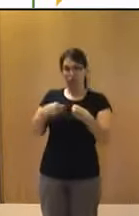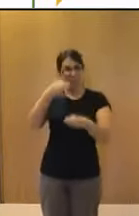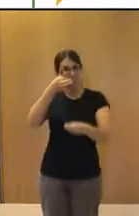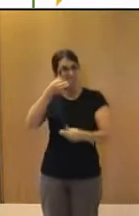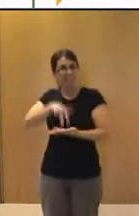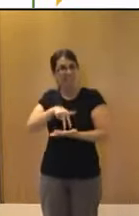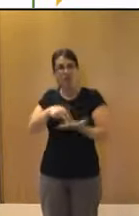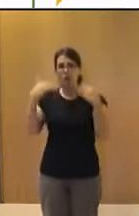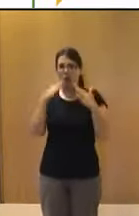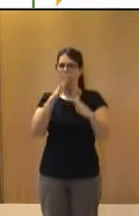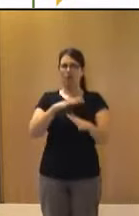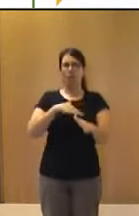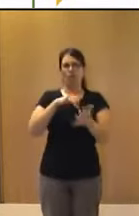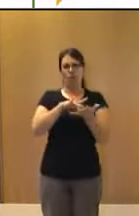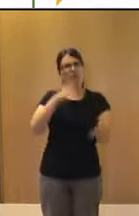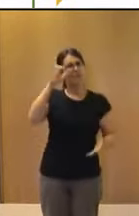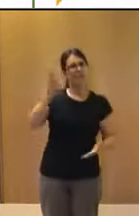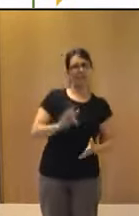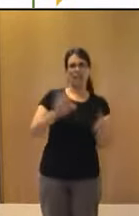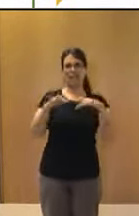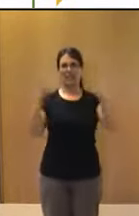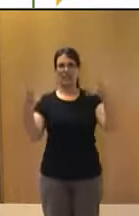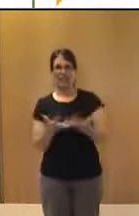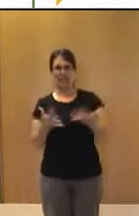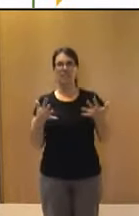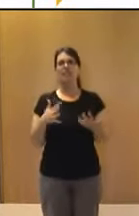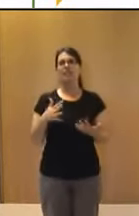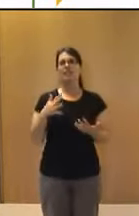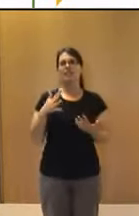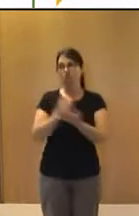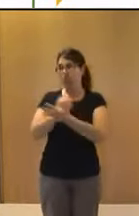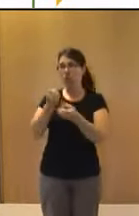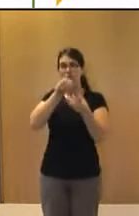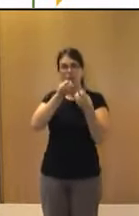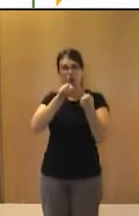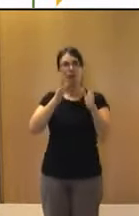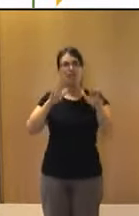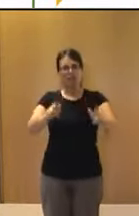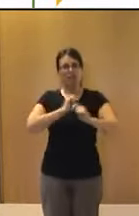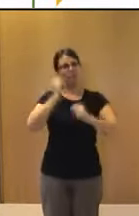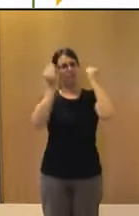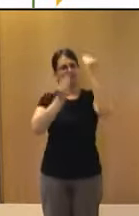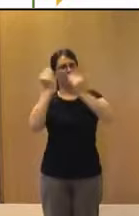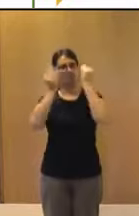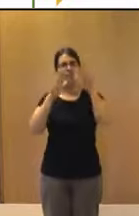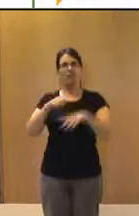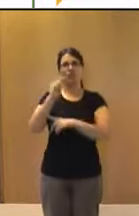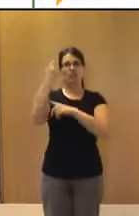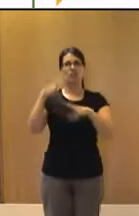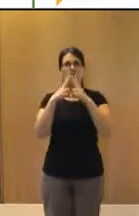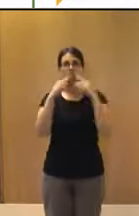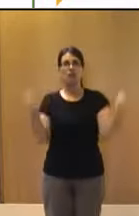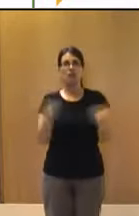nos acompañan hoy, pero que nos están siguiendo, y bueno, pues que nos haga todo esto meditar y